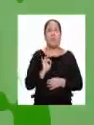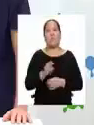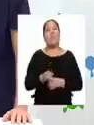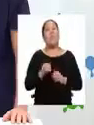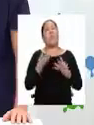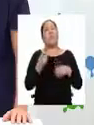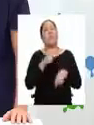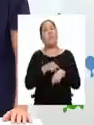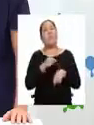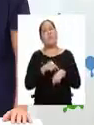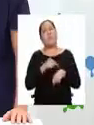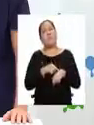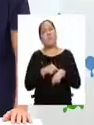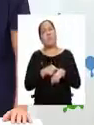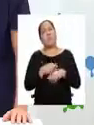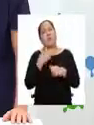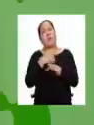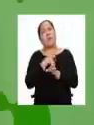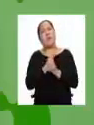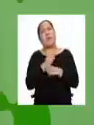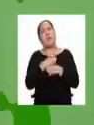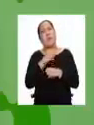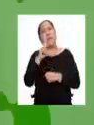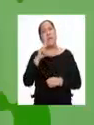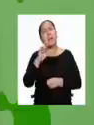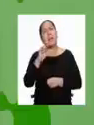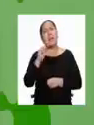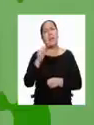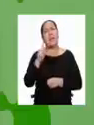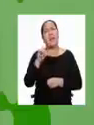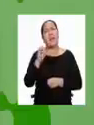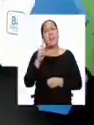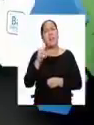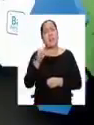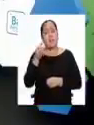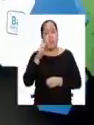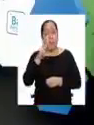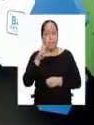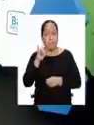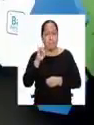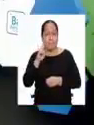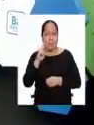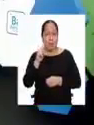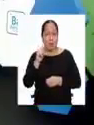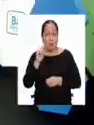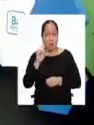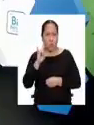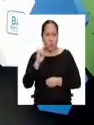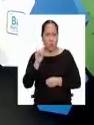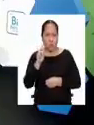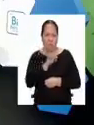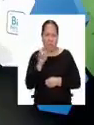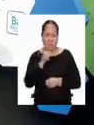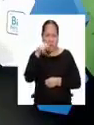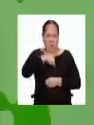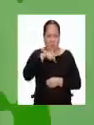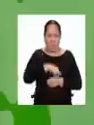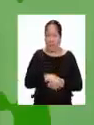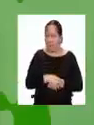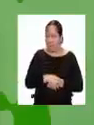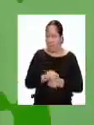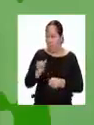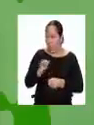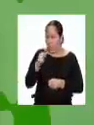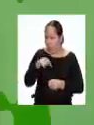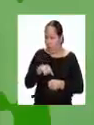cuánto tiempo llegaremos a crear realidades virtuales tan reales como la realidad misma? ¿La realidad misma o esta realidad?